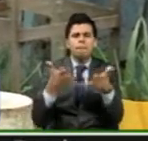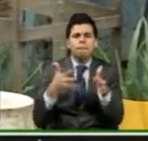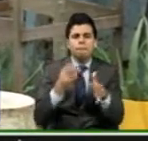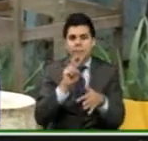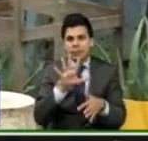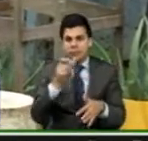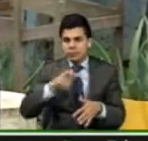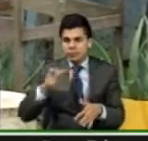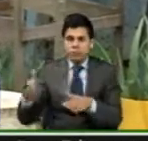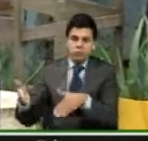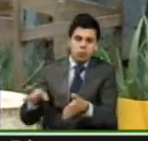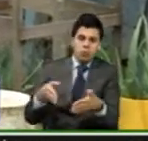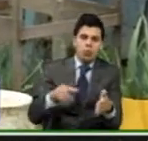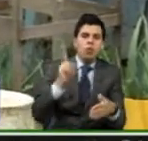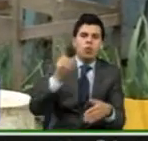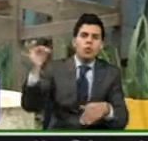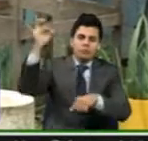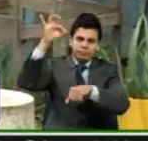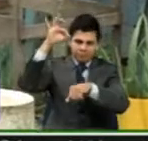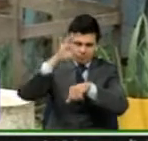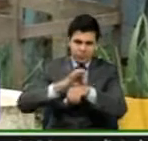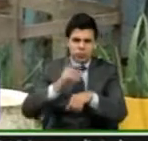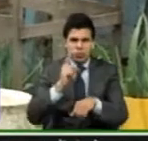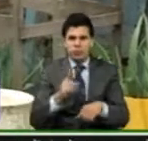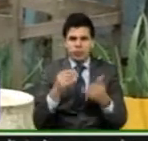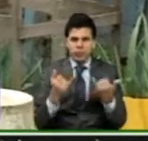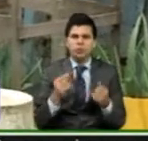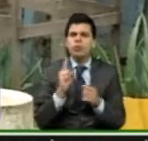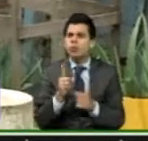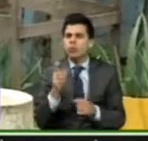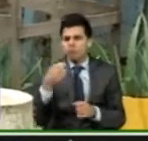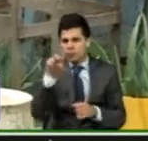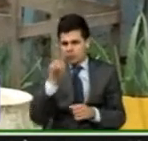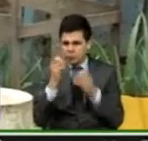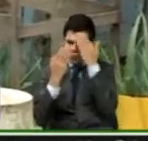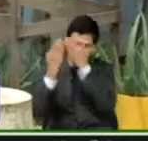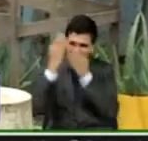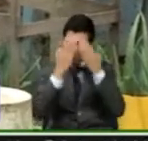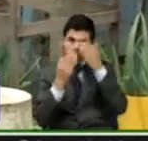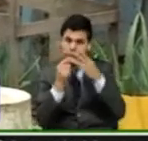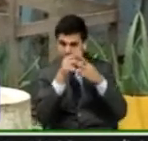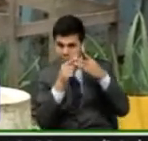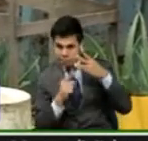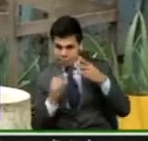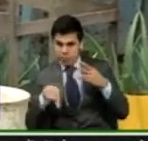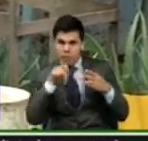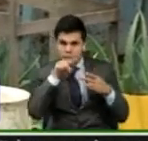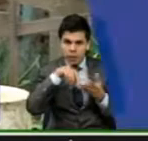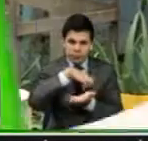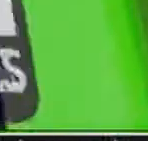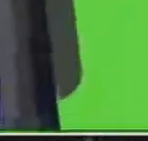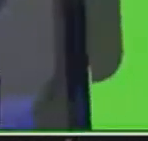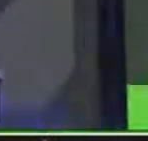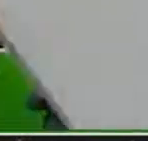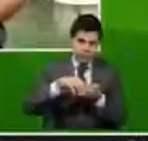25 personas han muerto por chikungunya en el país. 17 casos están siendo evaluados, de los cuales 3 se habrían presentado en Santander. Esta información